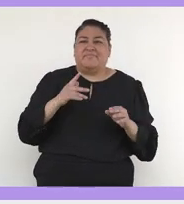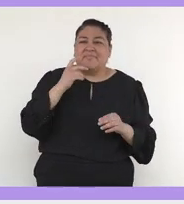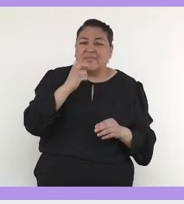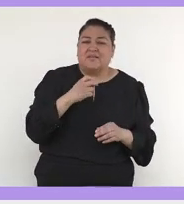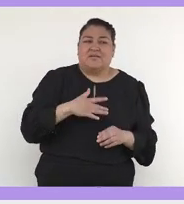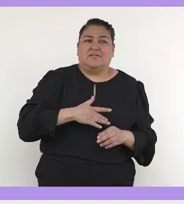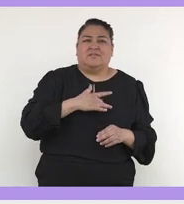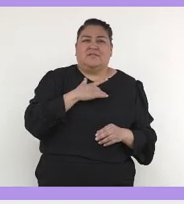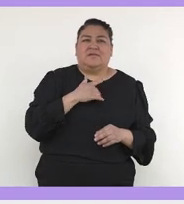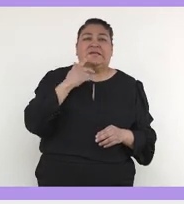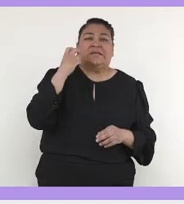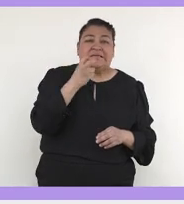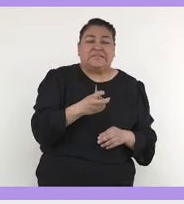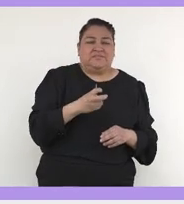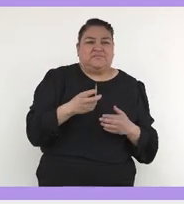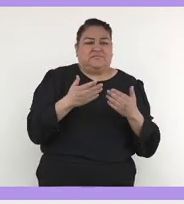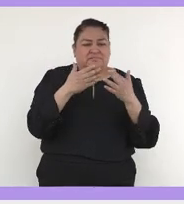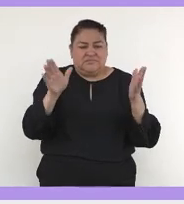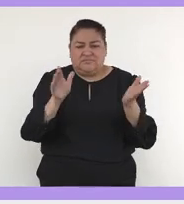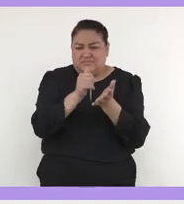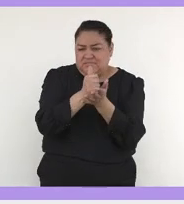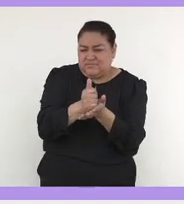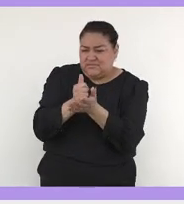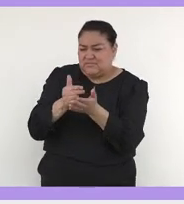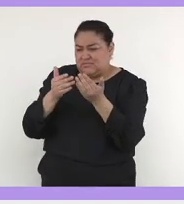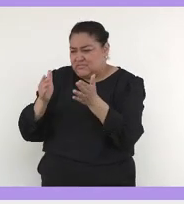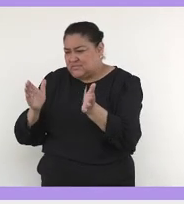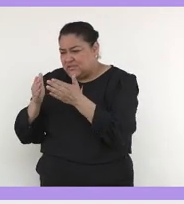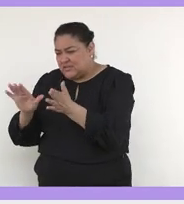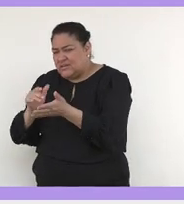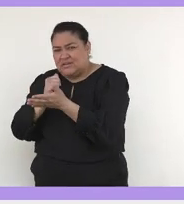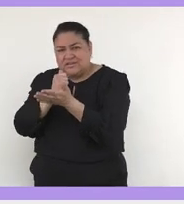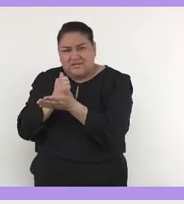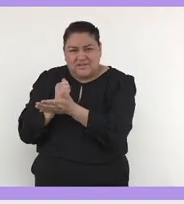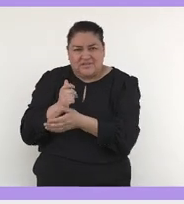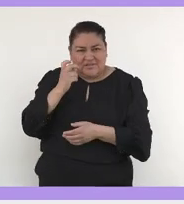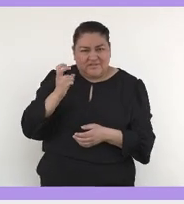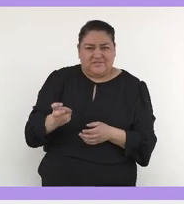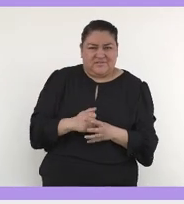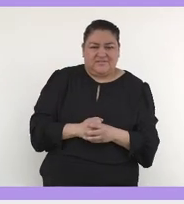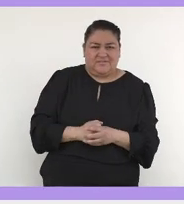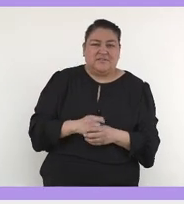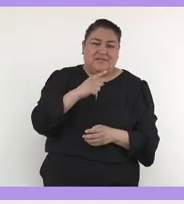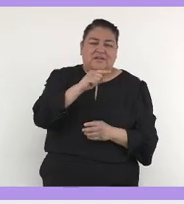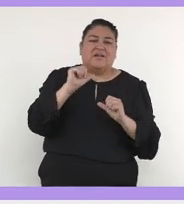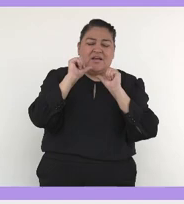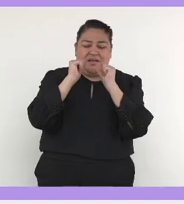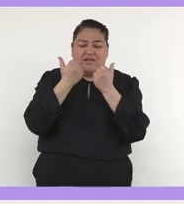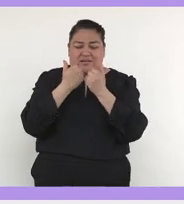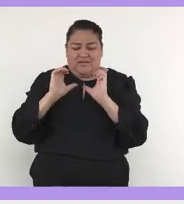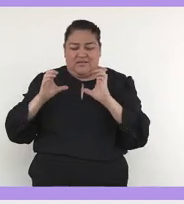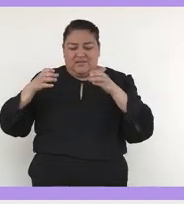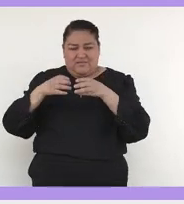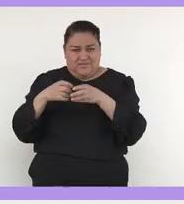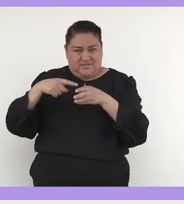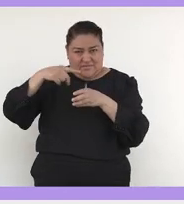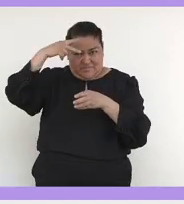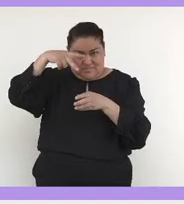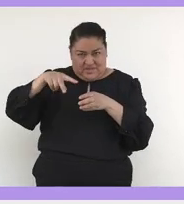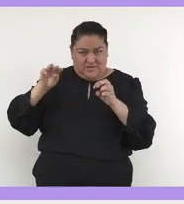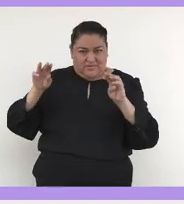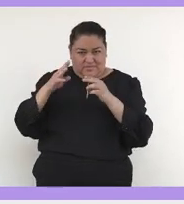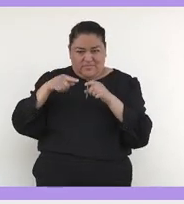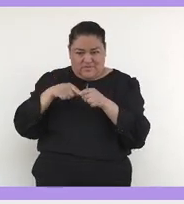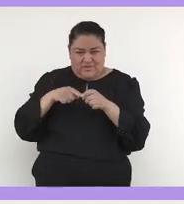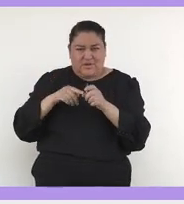Genuino aquí Quiero abrir puertas y te ves en todo este contexto dices que maravilla Y en la saqué me la séptores y compositores ya la última también soy parte